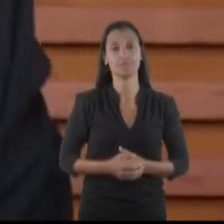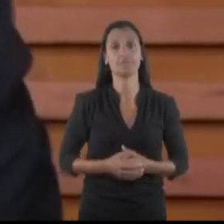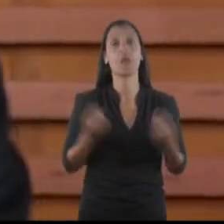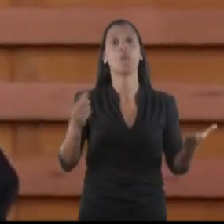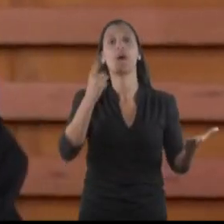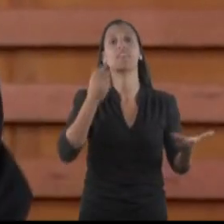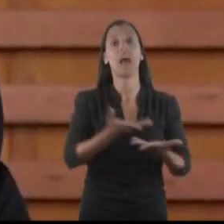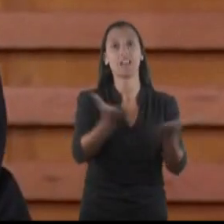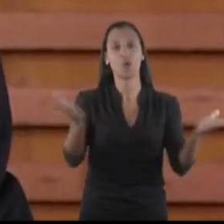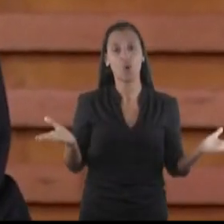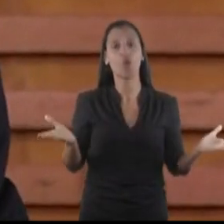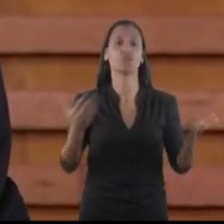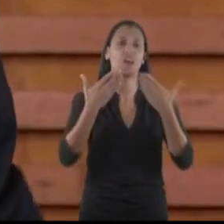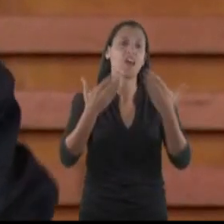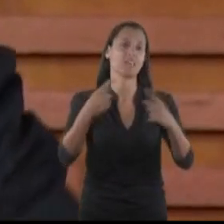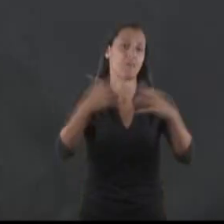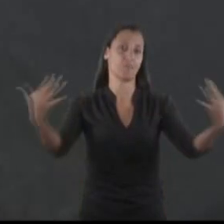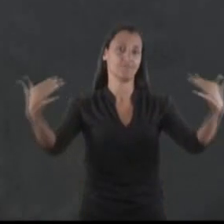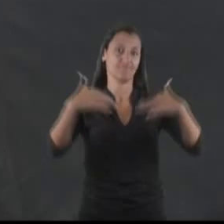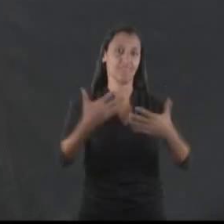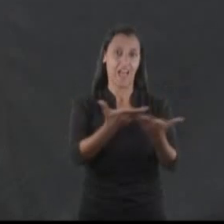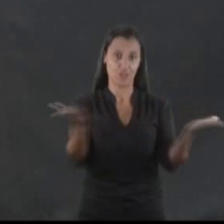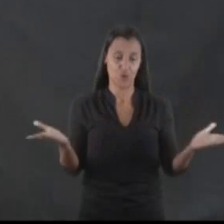Buen día a todos y todas, gracias por estar acá.